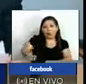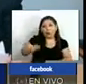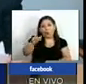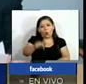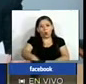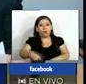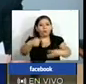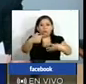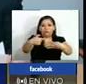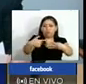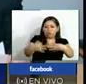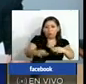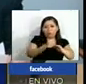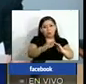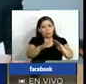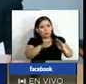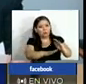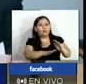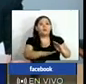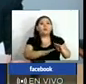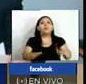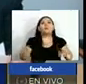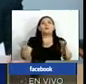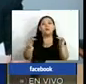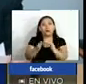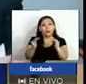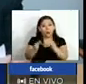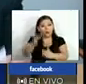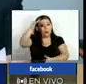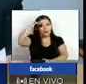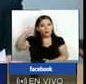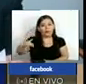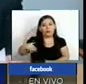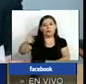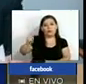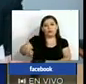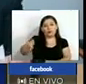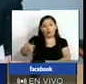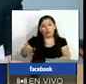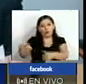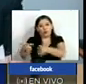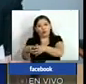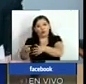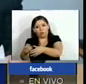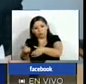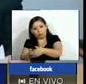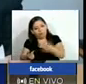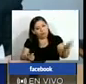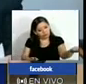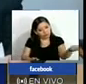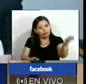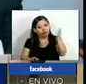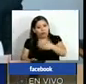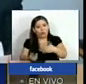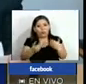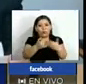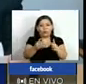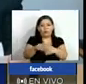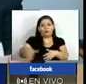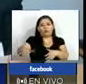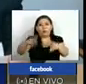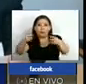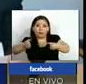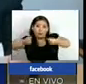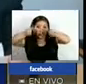medidas sustitutivas. Así también la jueza va a ordenar que sean trasladados los imputados que guardan prisión en los diferentes centros